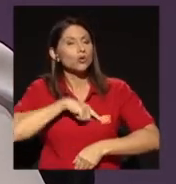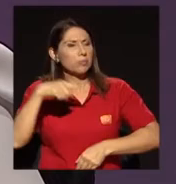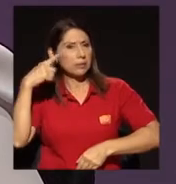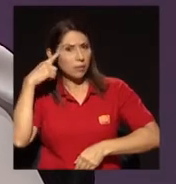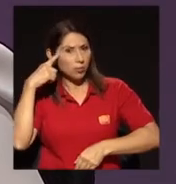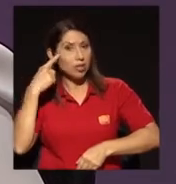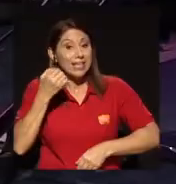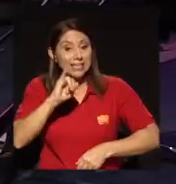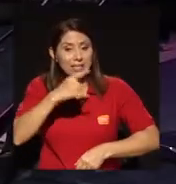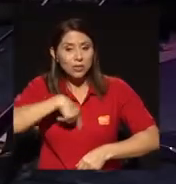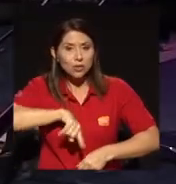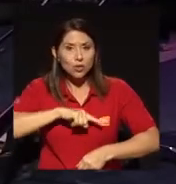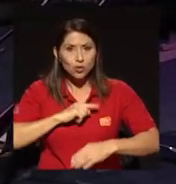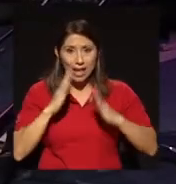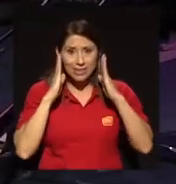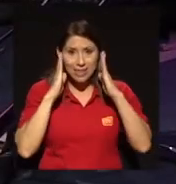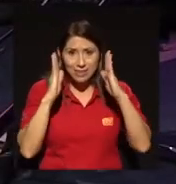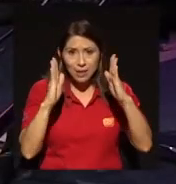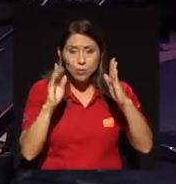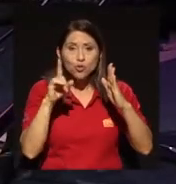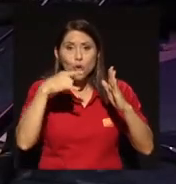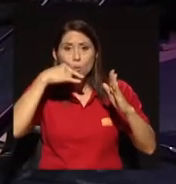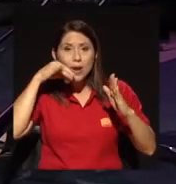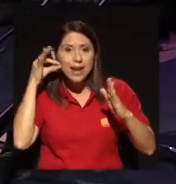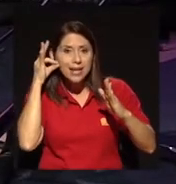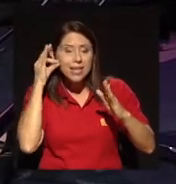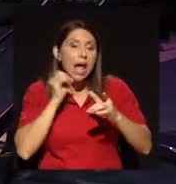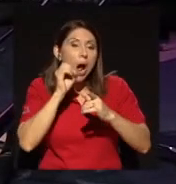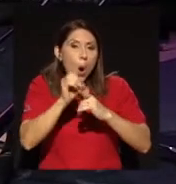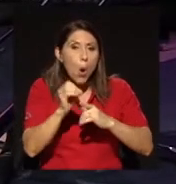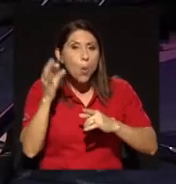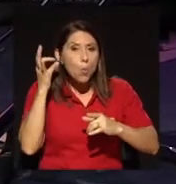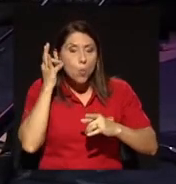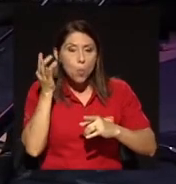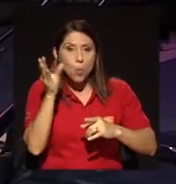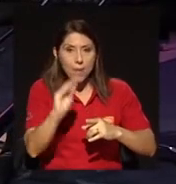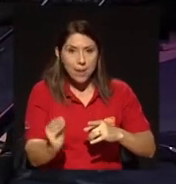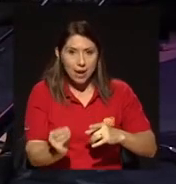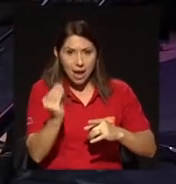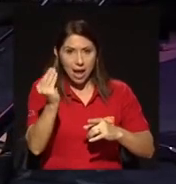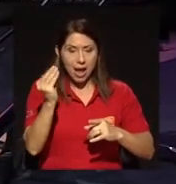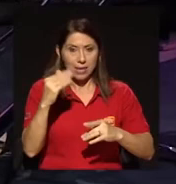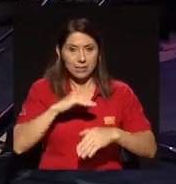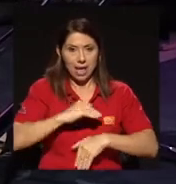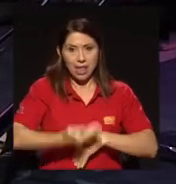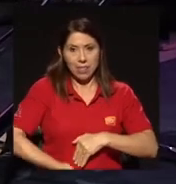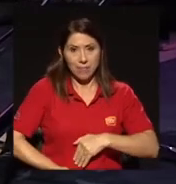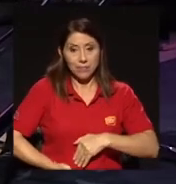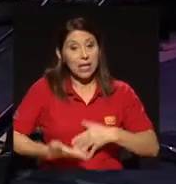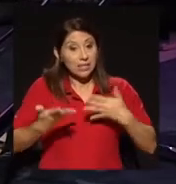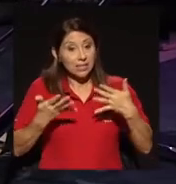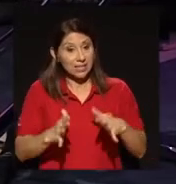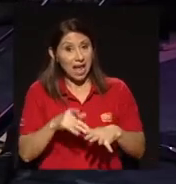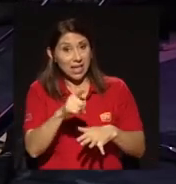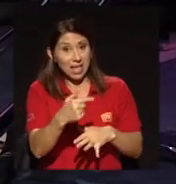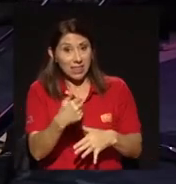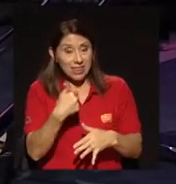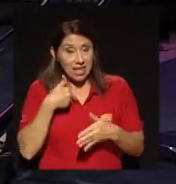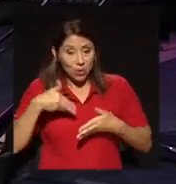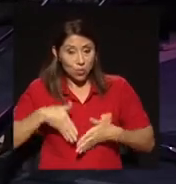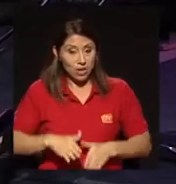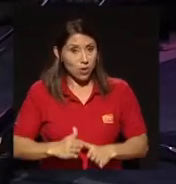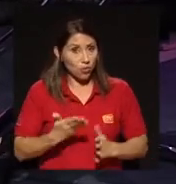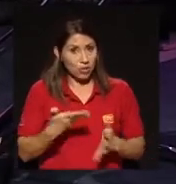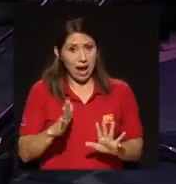una mujer embarazada, una adolescente embarazada y ya tiene su niño, bueno, eso tal vez no dependió de